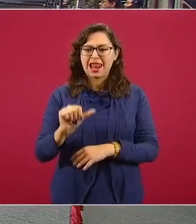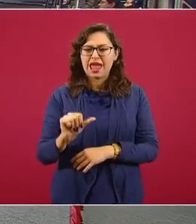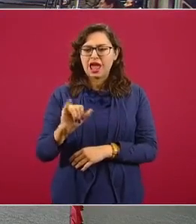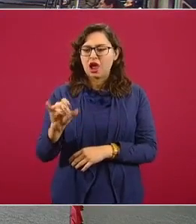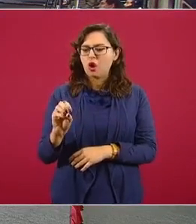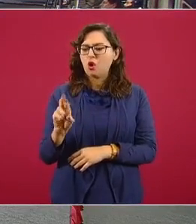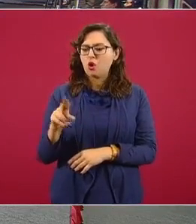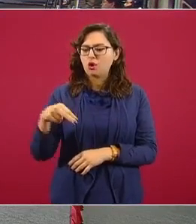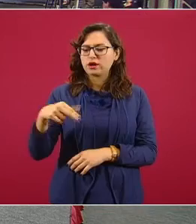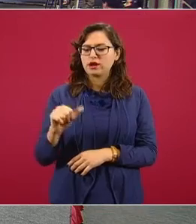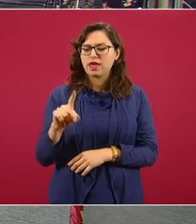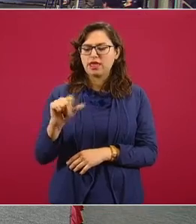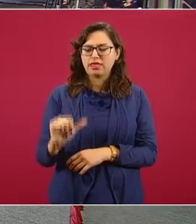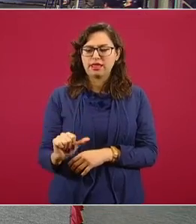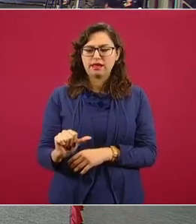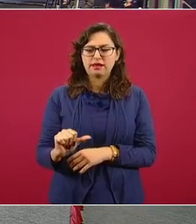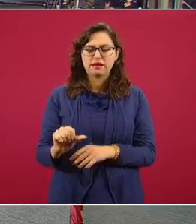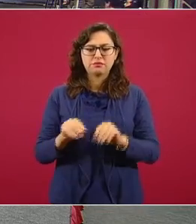Jornada